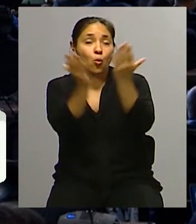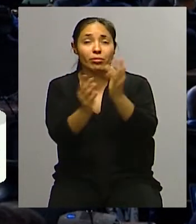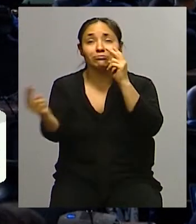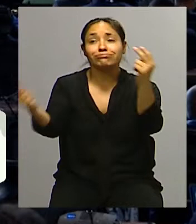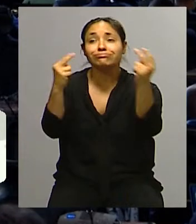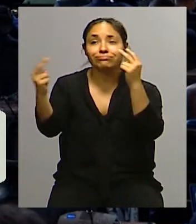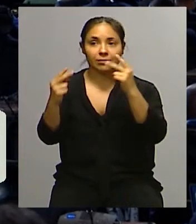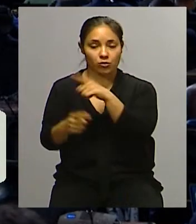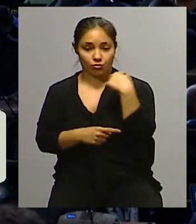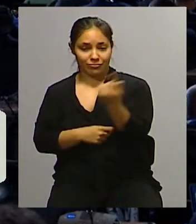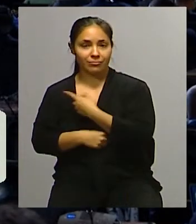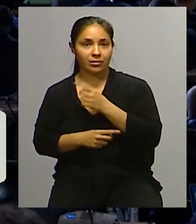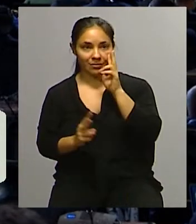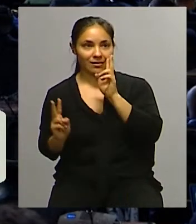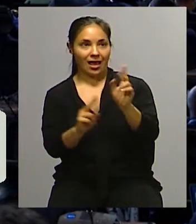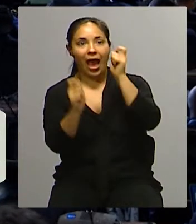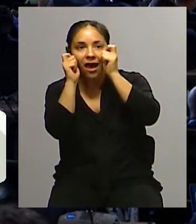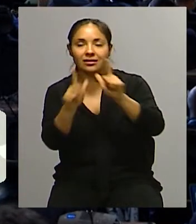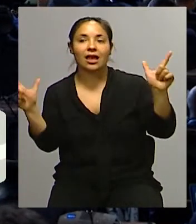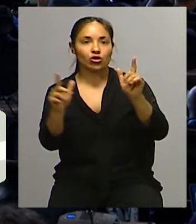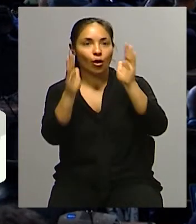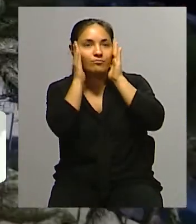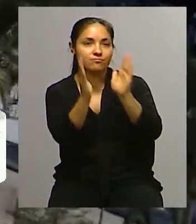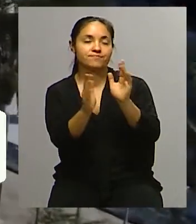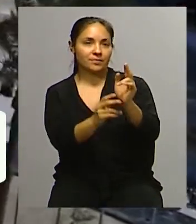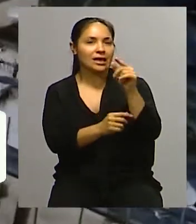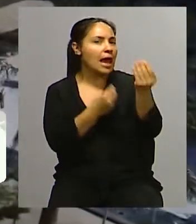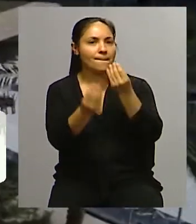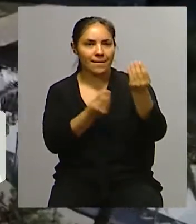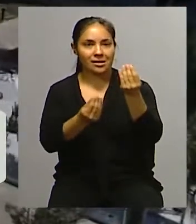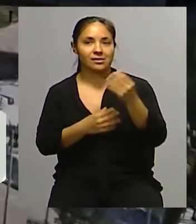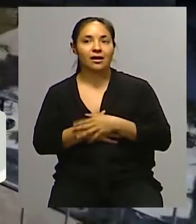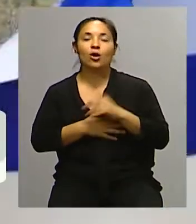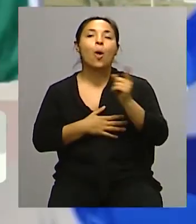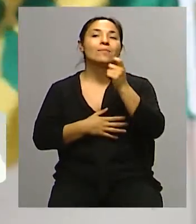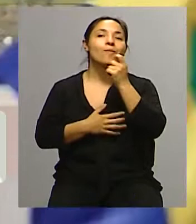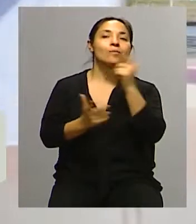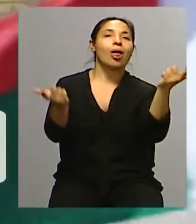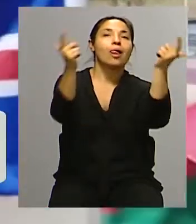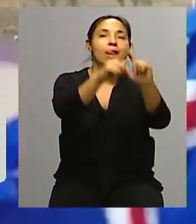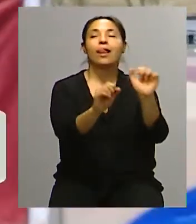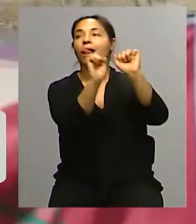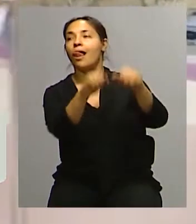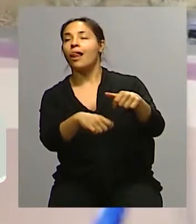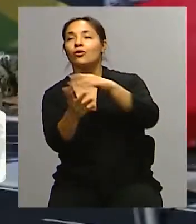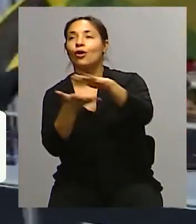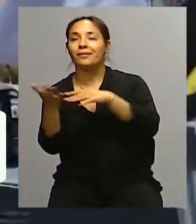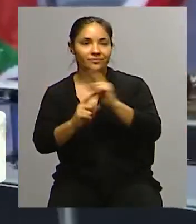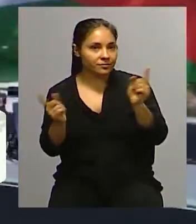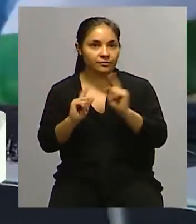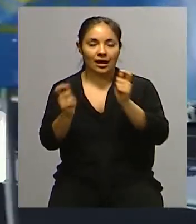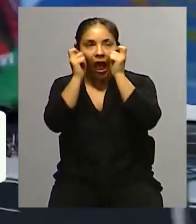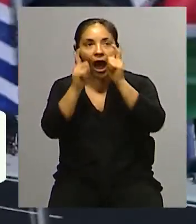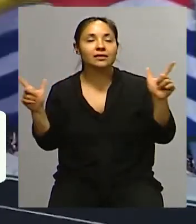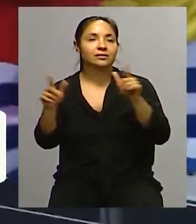ciudadanía está viendo, está escuchando, está atenta a lo que está pasando, está atenta a su presente y a su futuro. Son